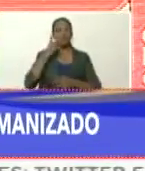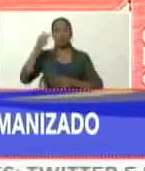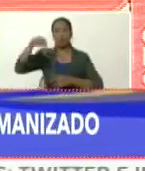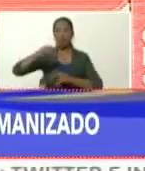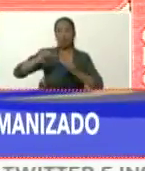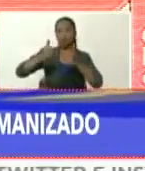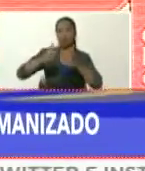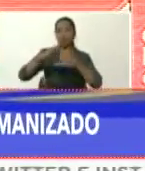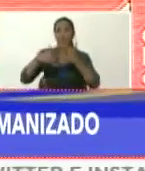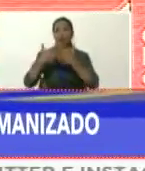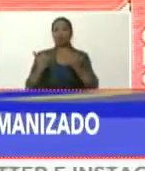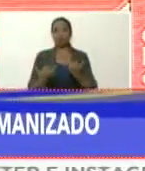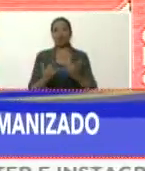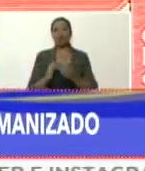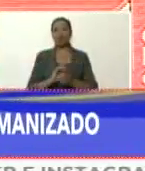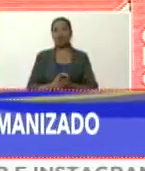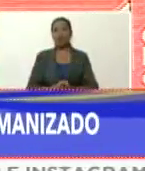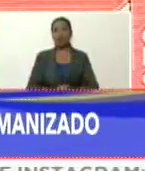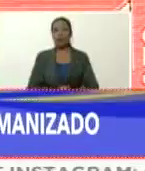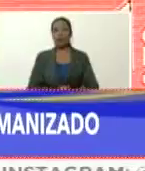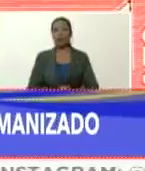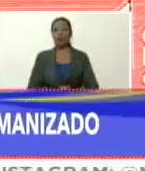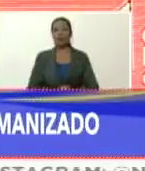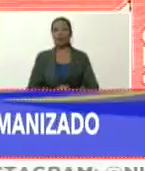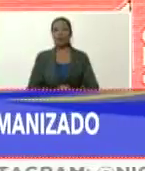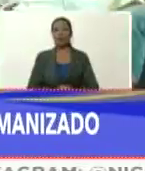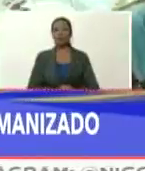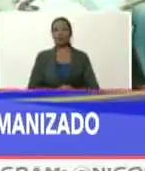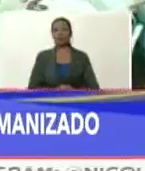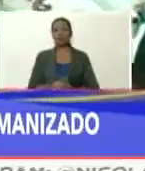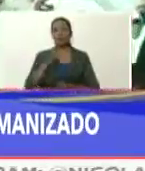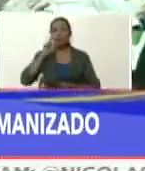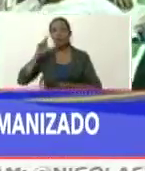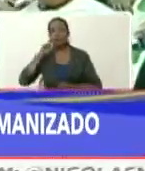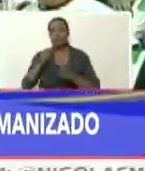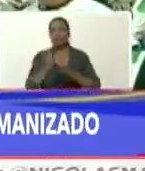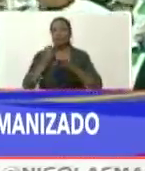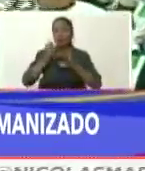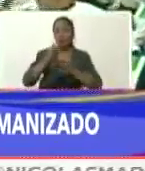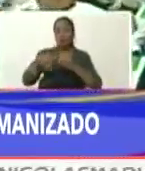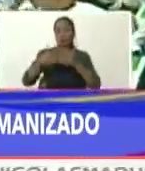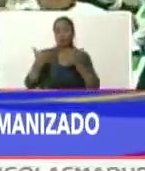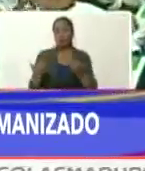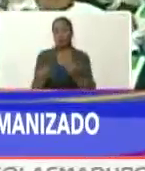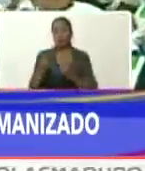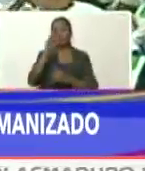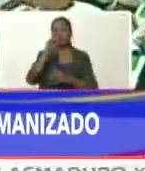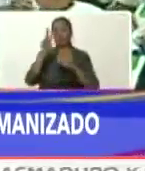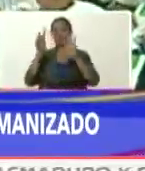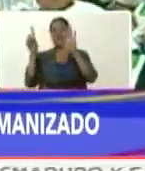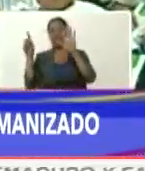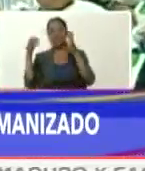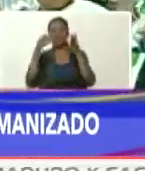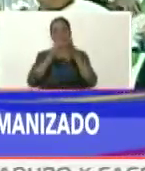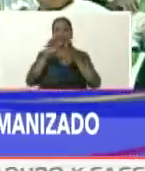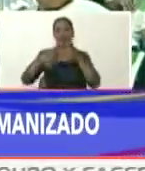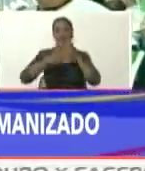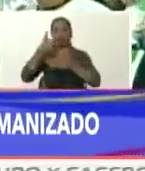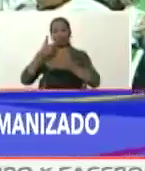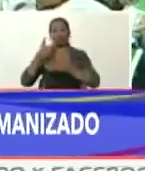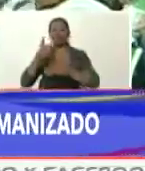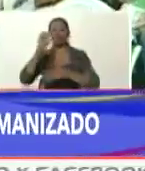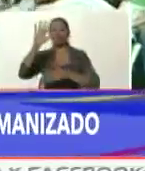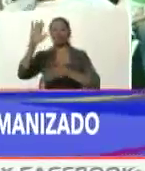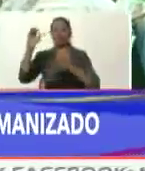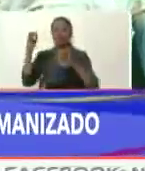vamos a aumentar el bono de parto humanizado y lactancia materna de 26 mil bolívares a 50